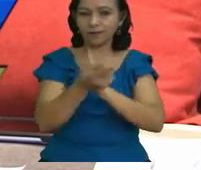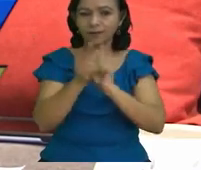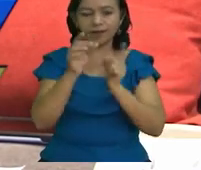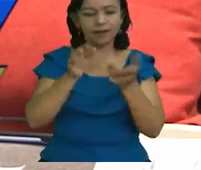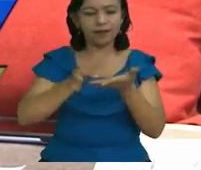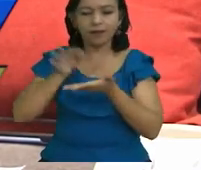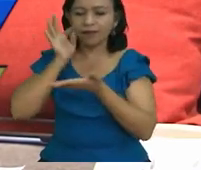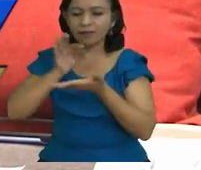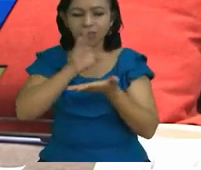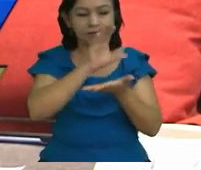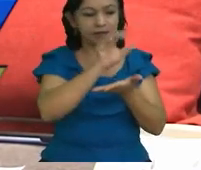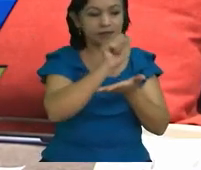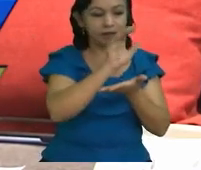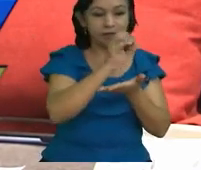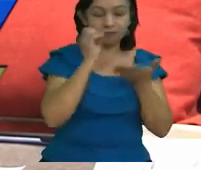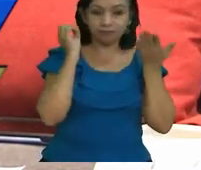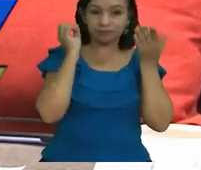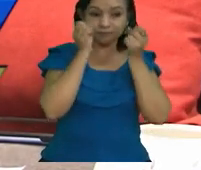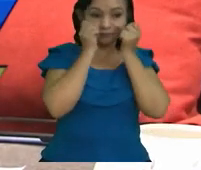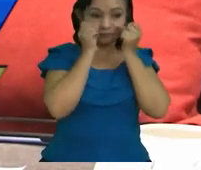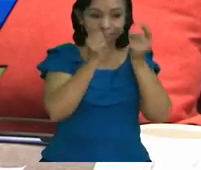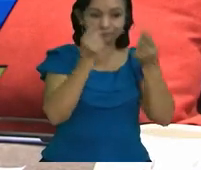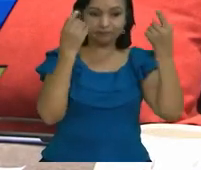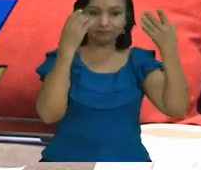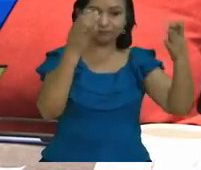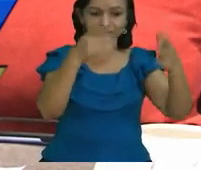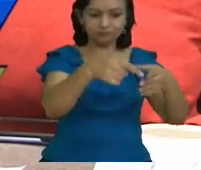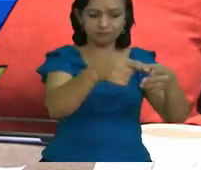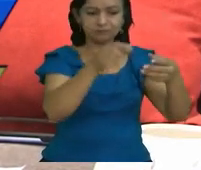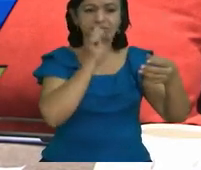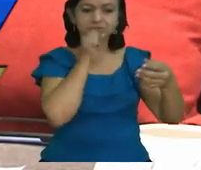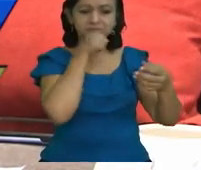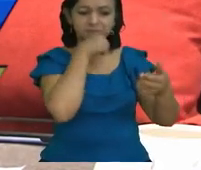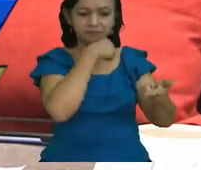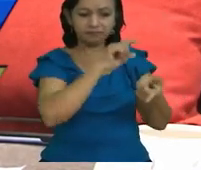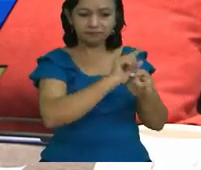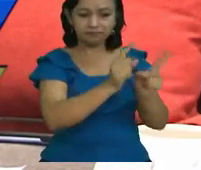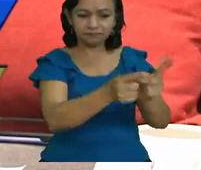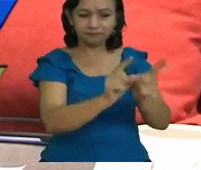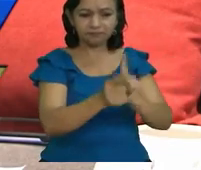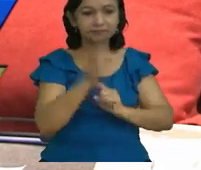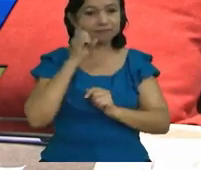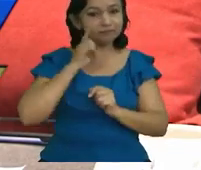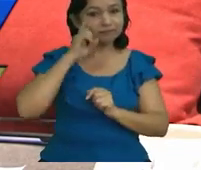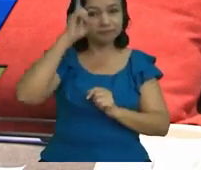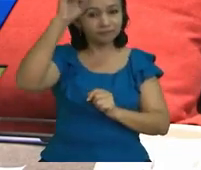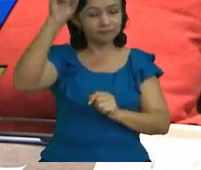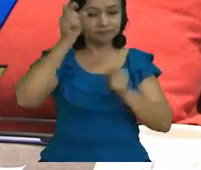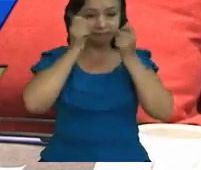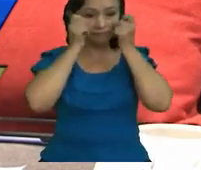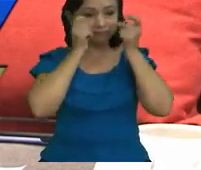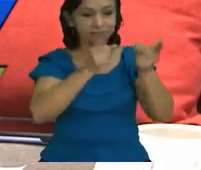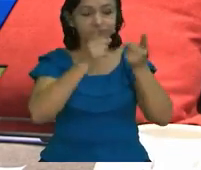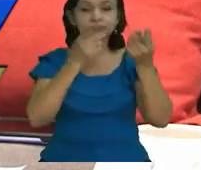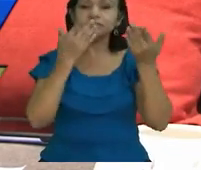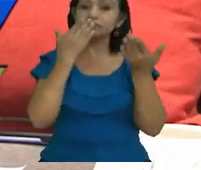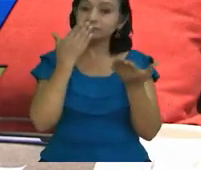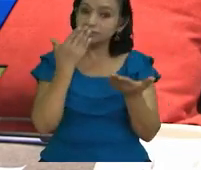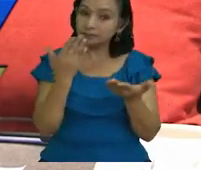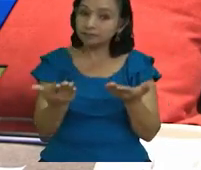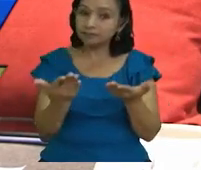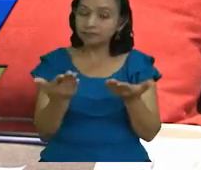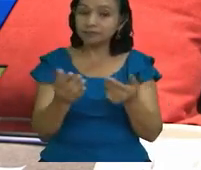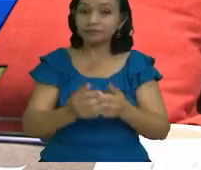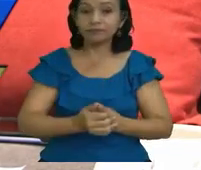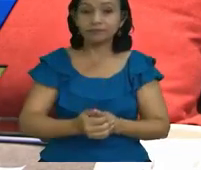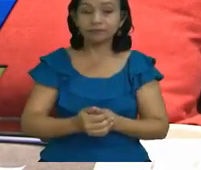café o el cacao. Entonces, nos quedamos asombrados con los resultados que encontramos. Entonces, es meritorio